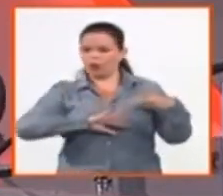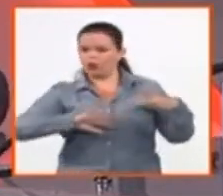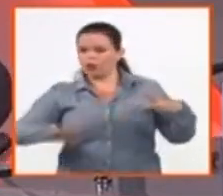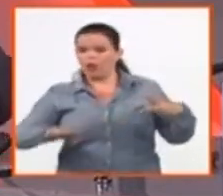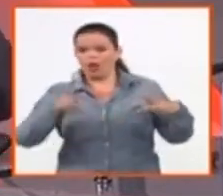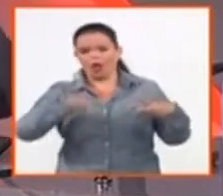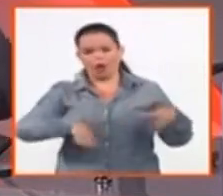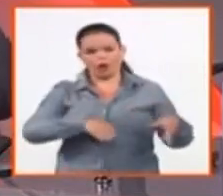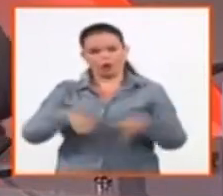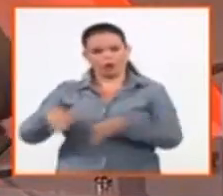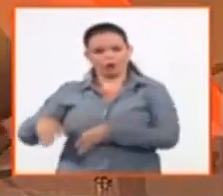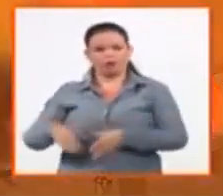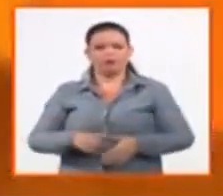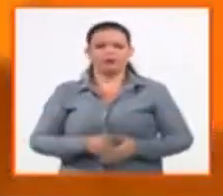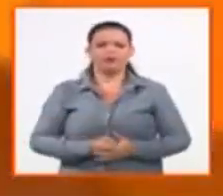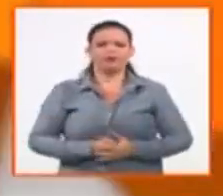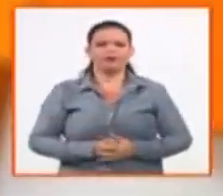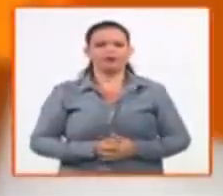la noche de hoy.